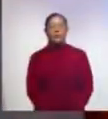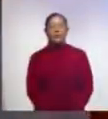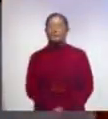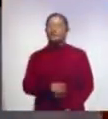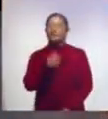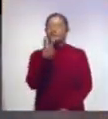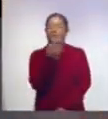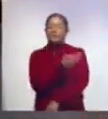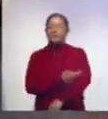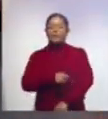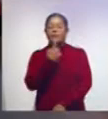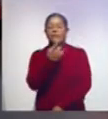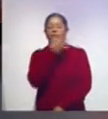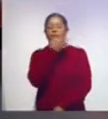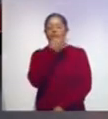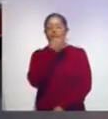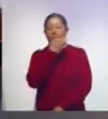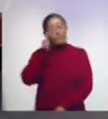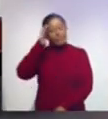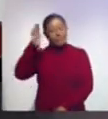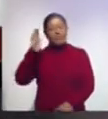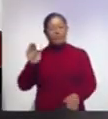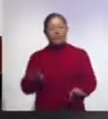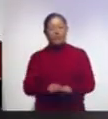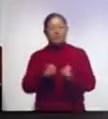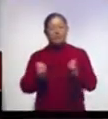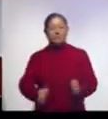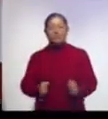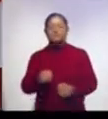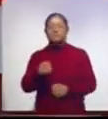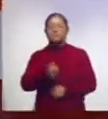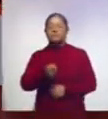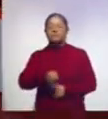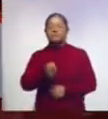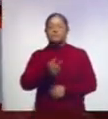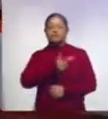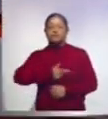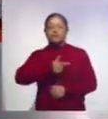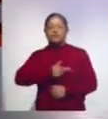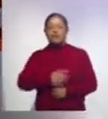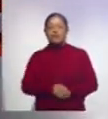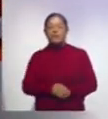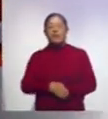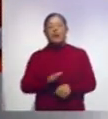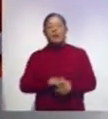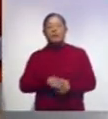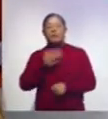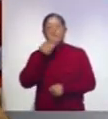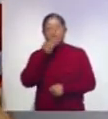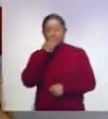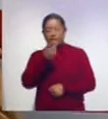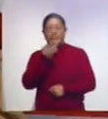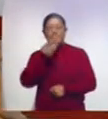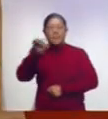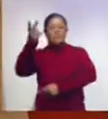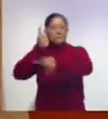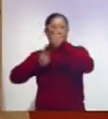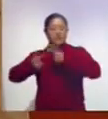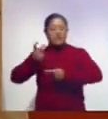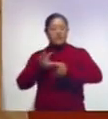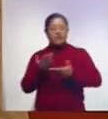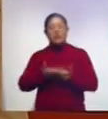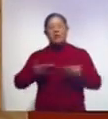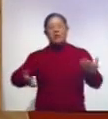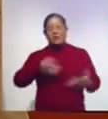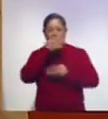De la tarde con un minuto. ¿Qué tal? ¿Cómo está? Qué gusto saludarle y sobre todo darle la más cordial bienvenida a esta, la segunda